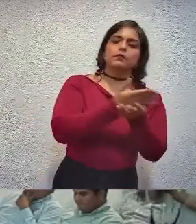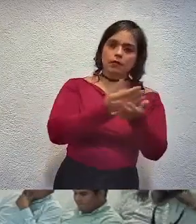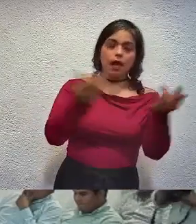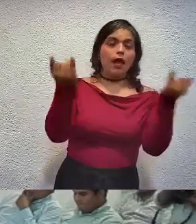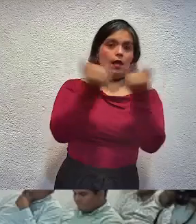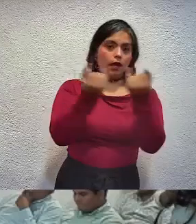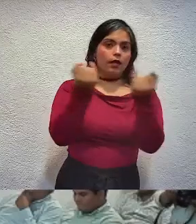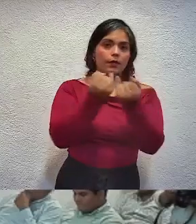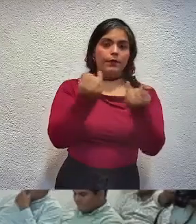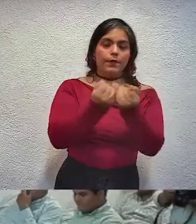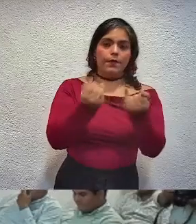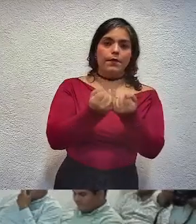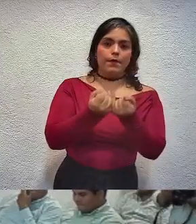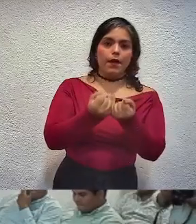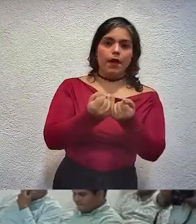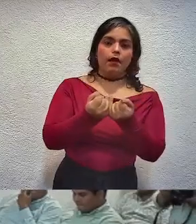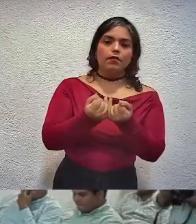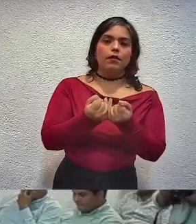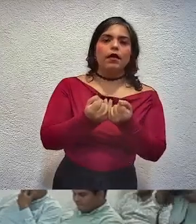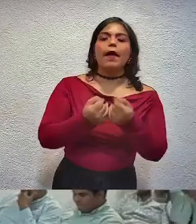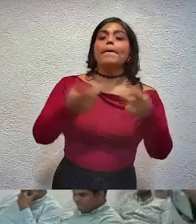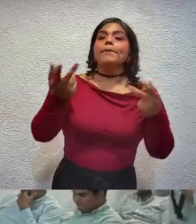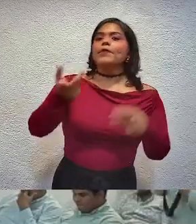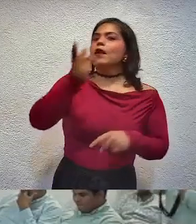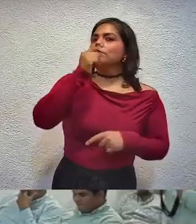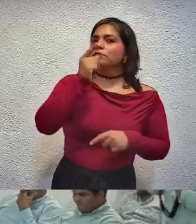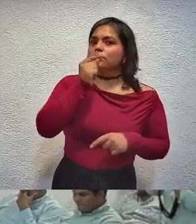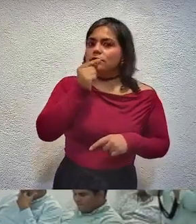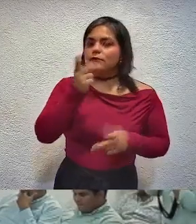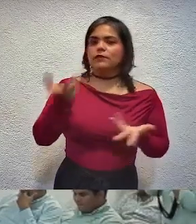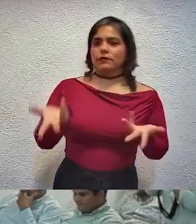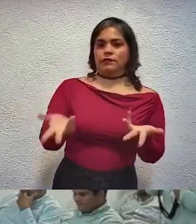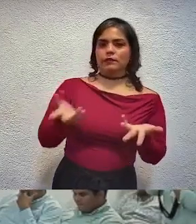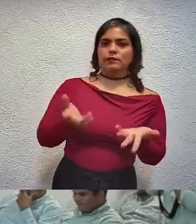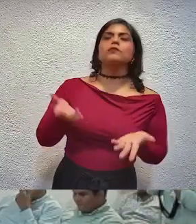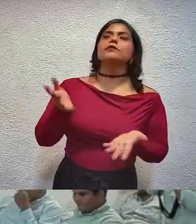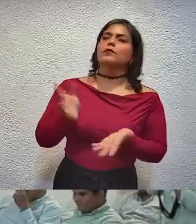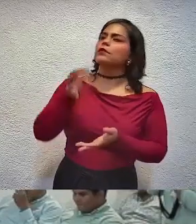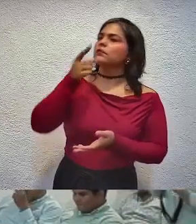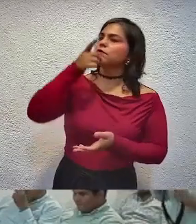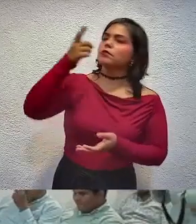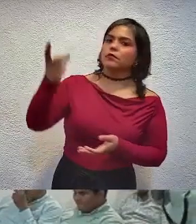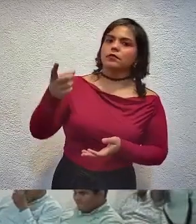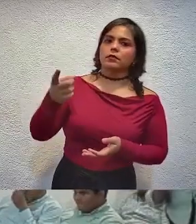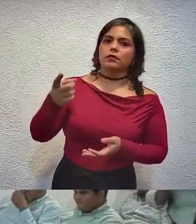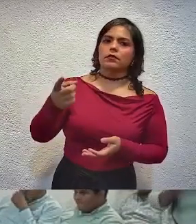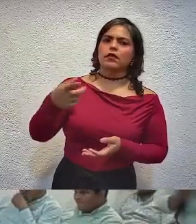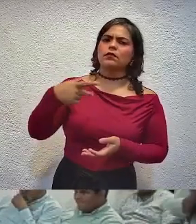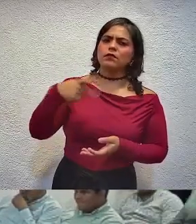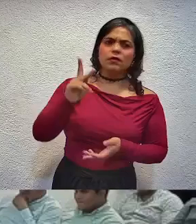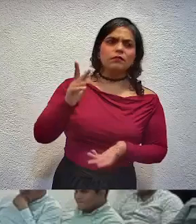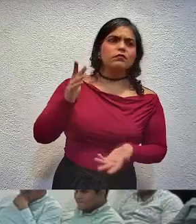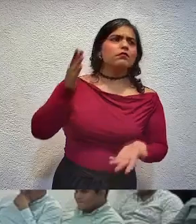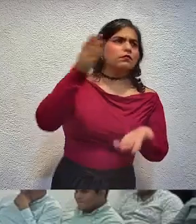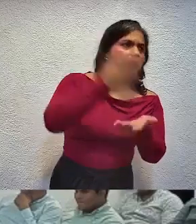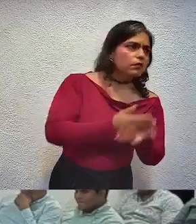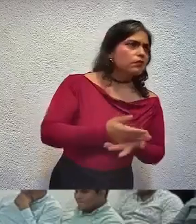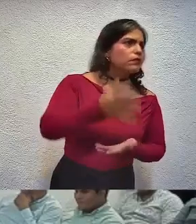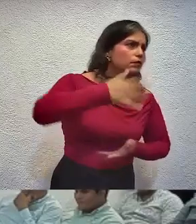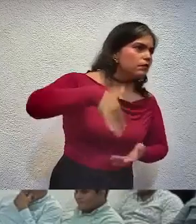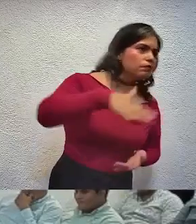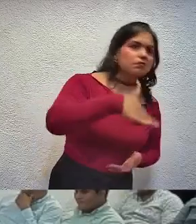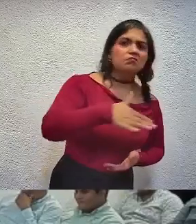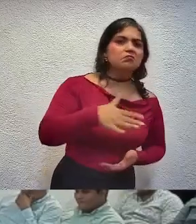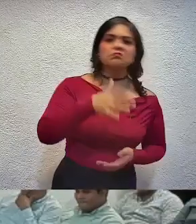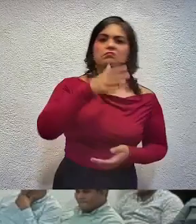solicitó ello a través de elementos de la Policía Ministerial del Estado. Sin embargo, no fue posible su localización. Derivado